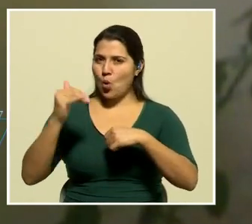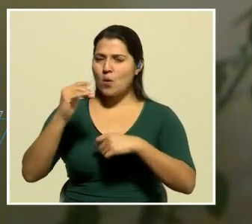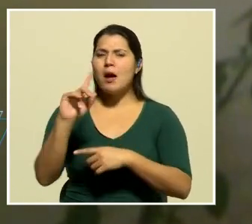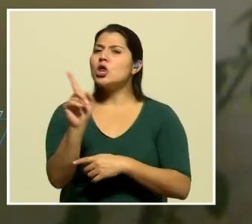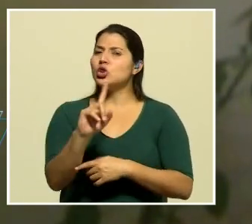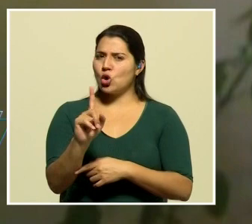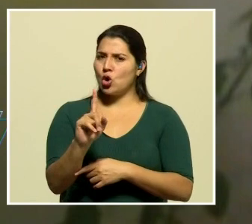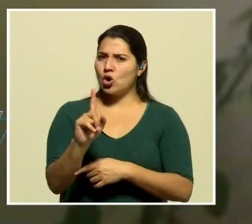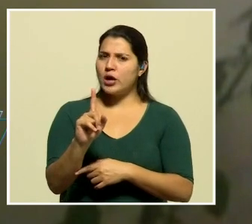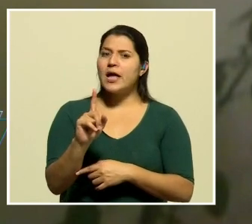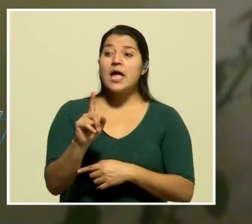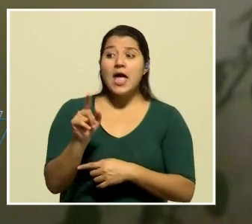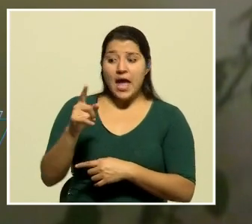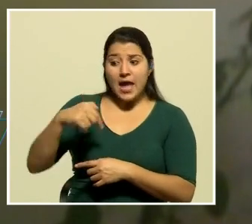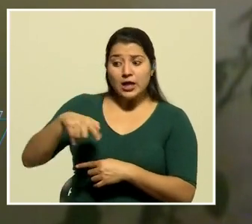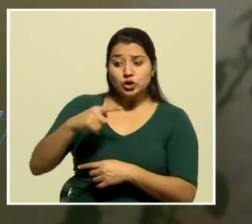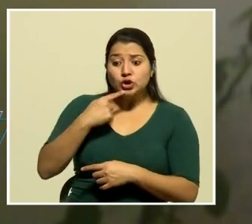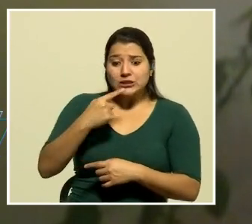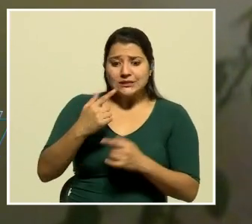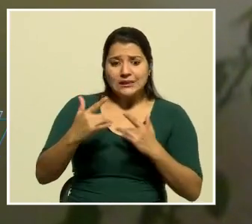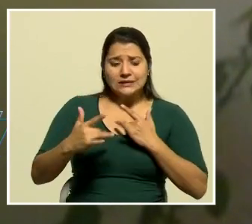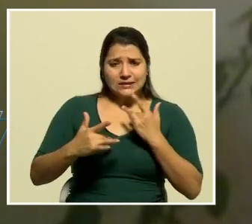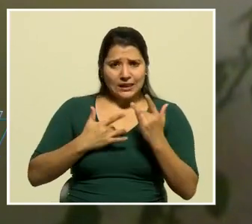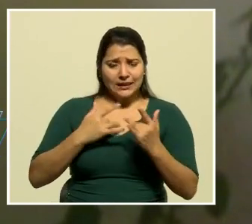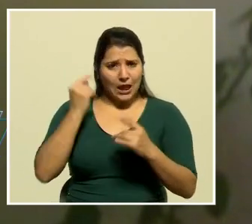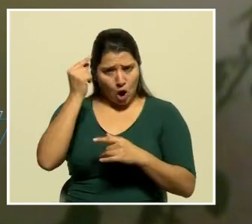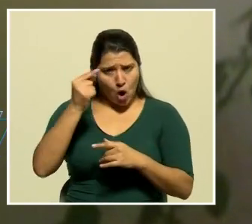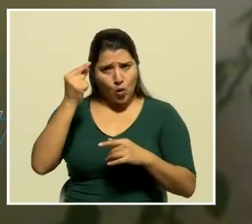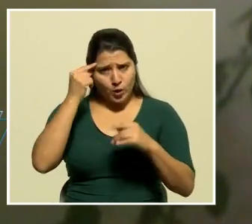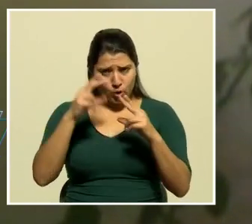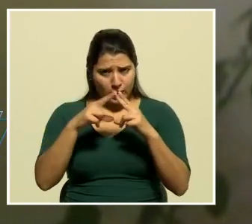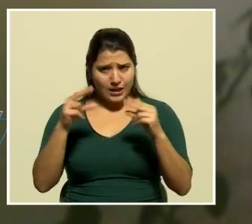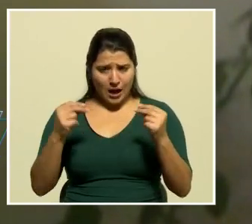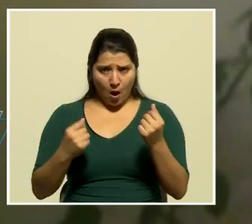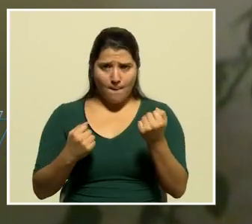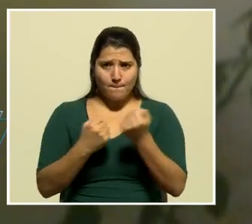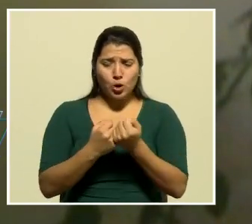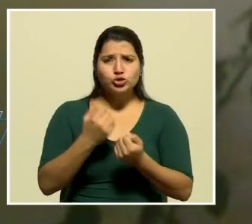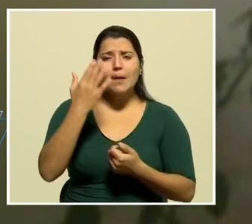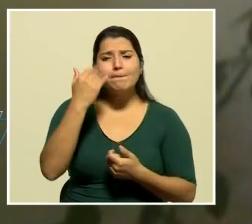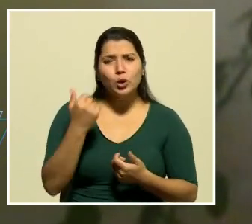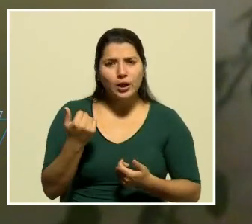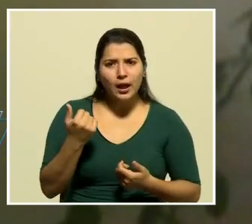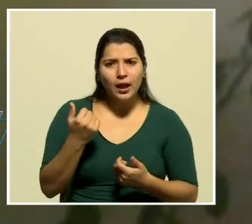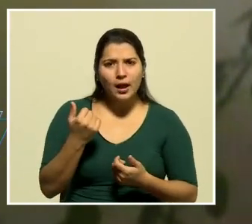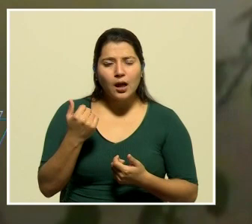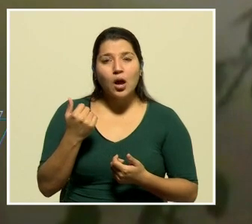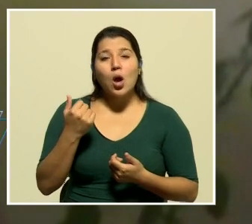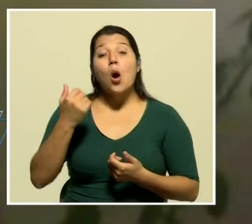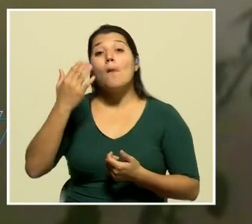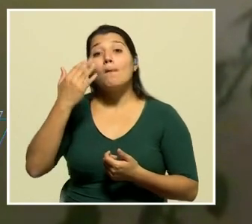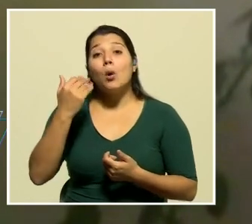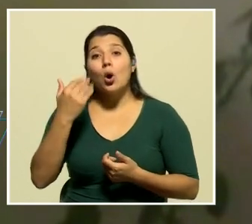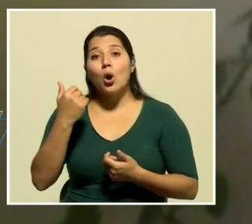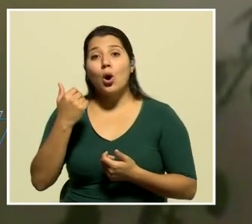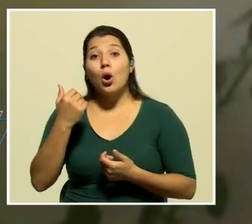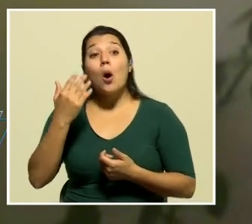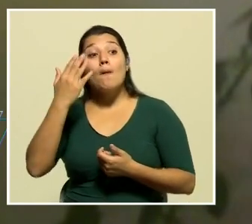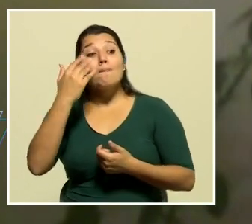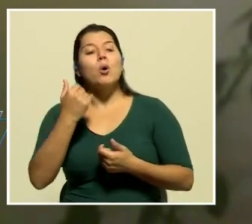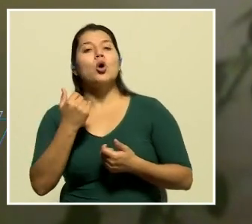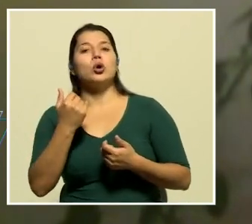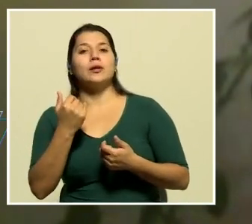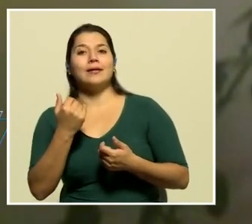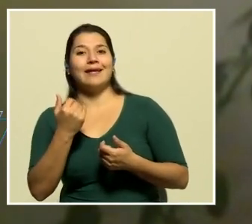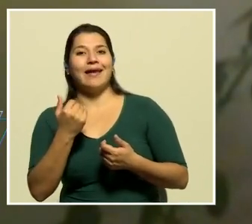sienten apoyados en este momento por el gobierno de Nicaragua, por el hecho de que le está haciendo una protesta contra el gobierno de Costa Rica,